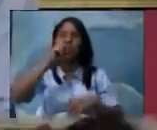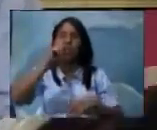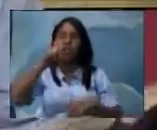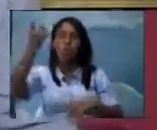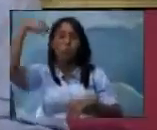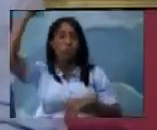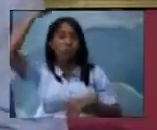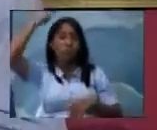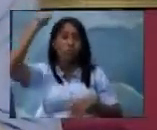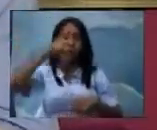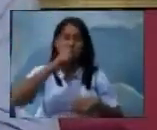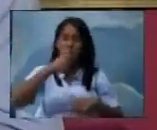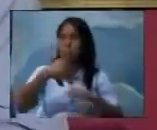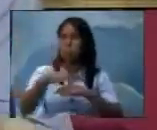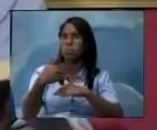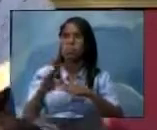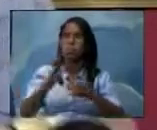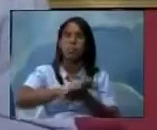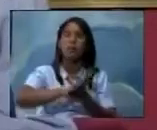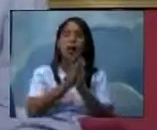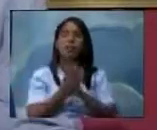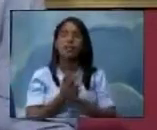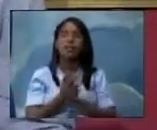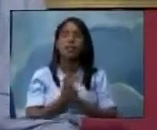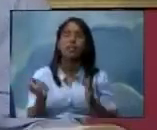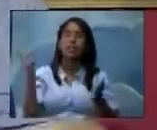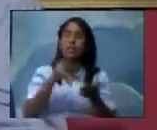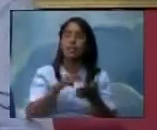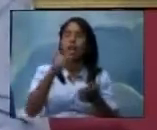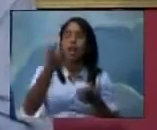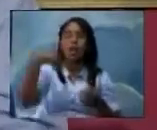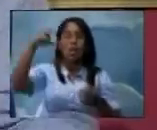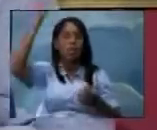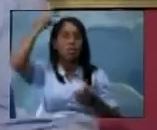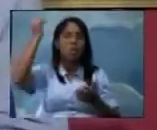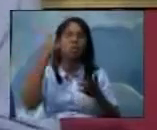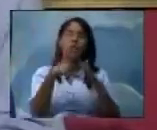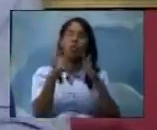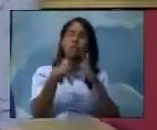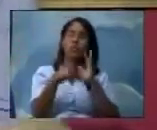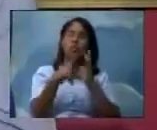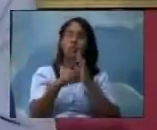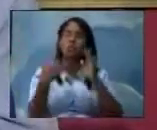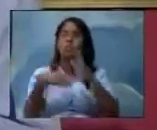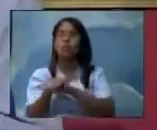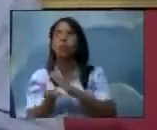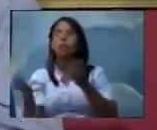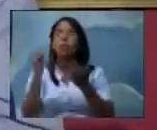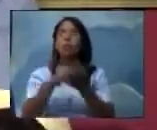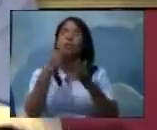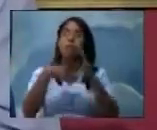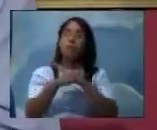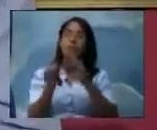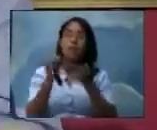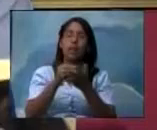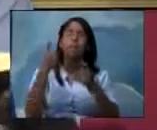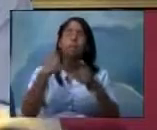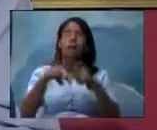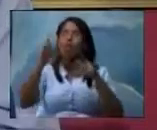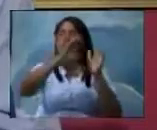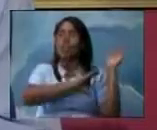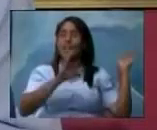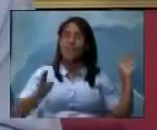hombres pasan. Como dijo el hermano Puerta, llega un rey, llega otro, se va este, viene otro, pero